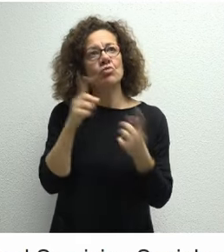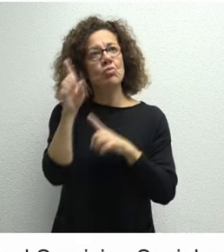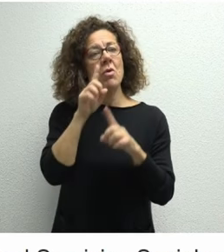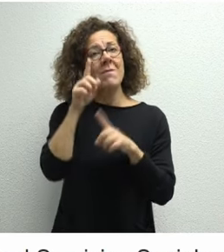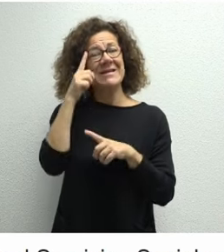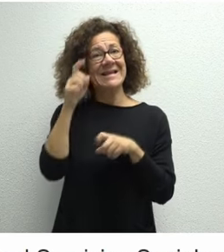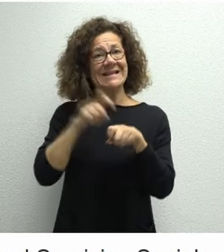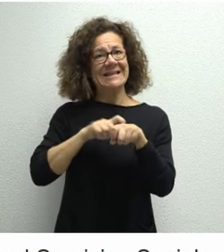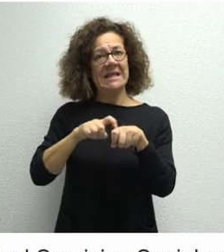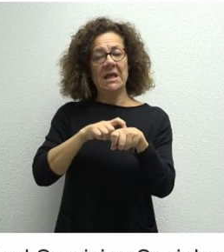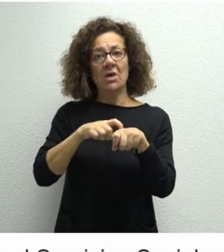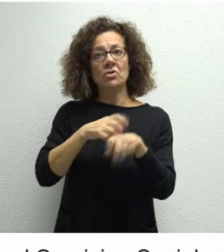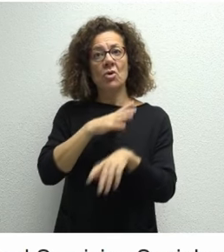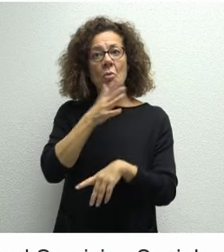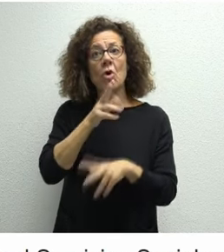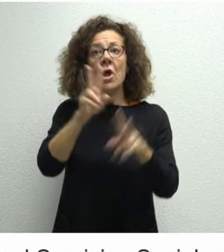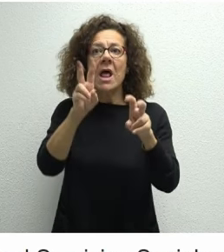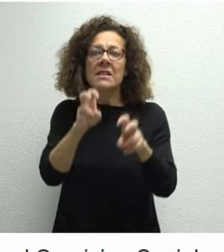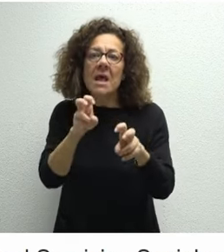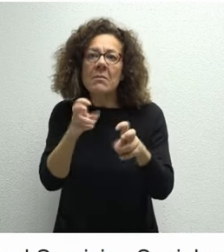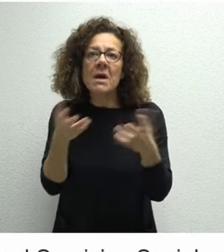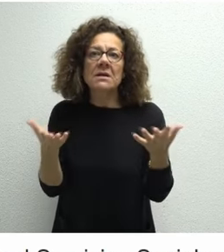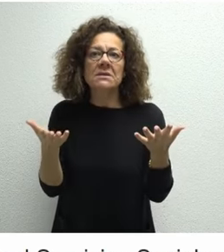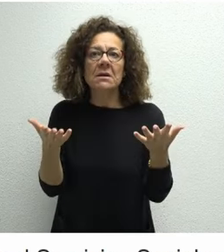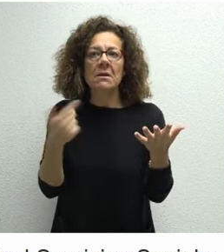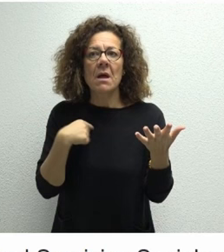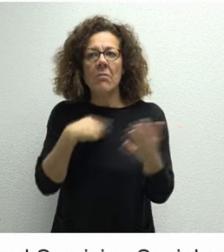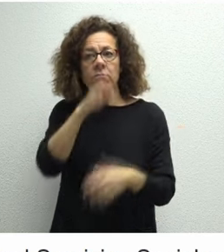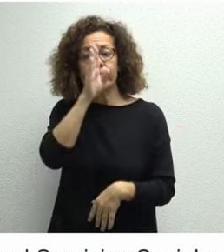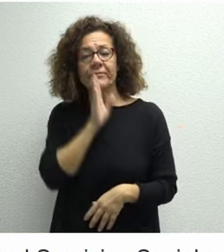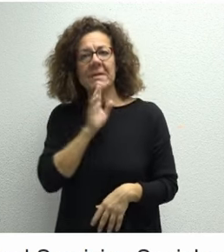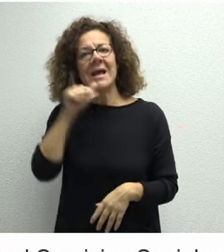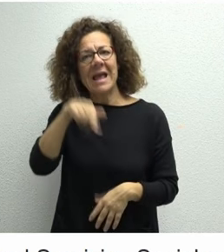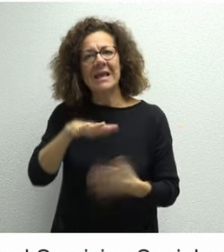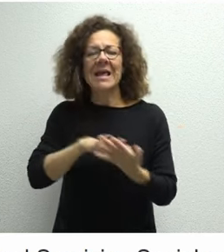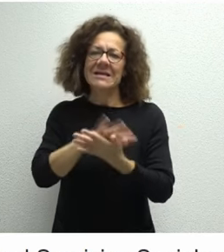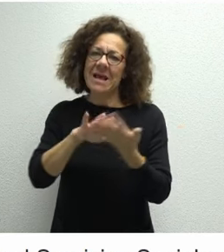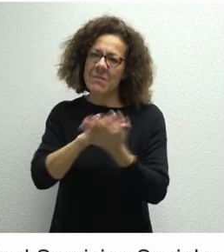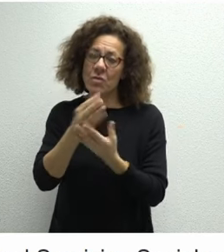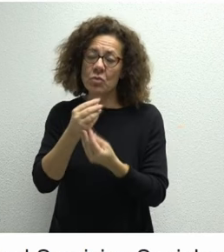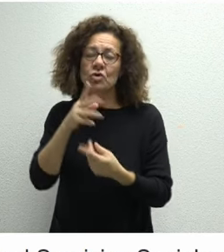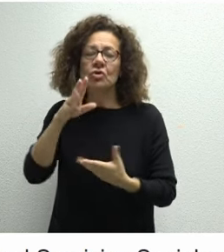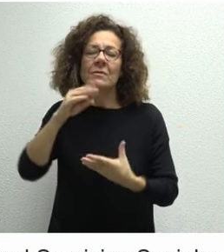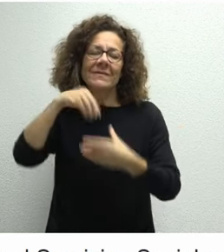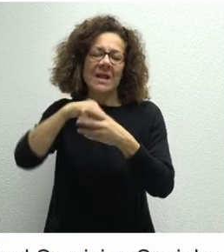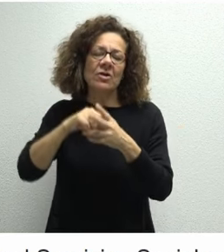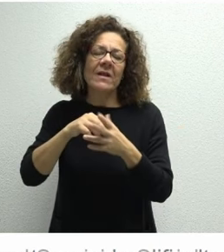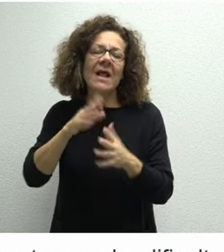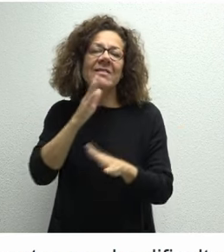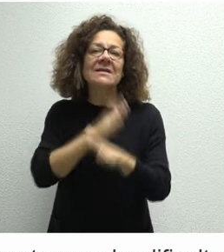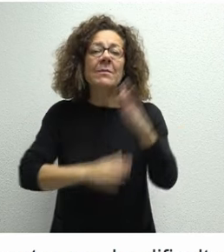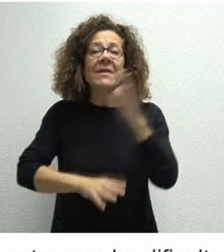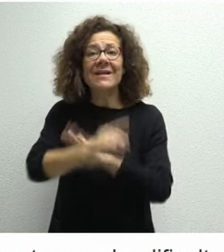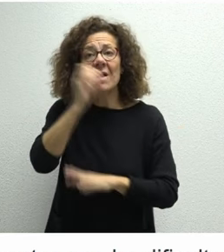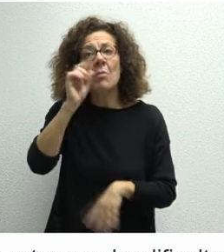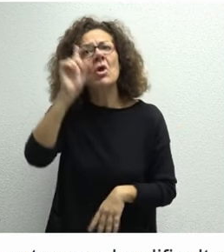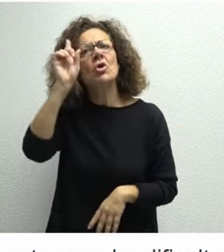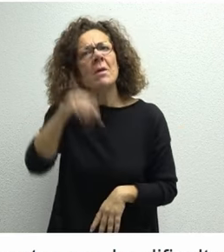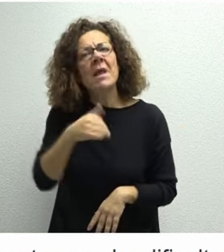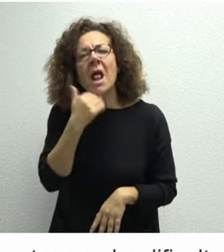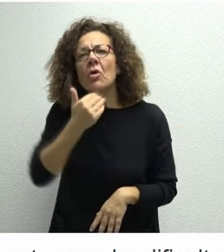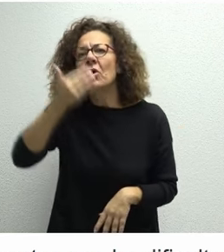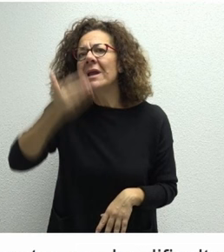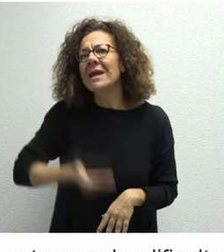psíquico por por por tema de efecto grisado que se ha visto mucho aquí dentro de la discapacidad intelectual Pero hay otra cosa que sí ha sido